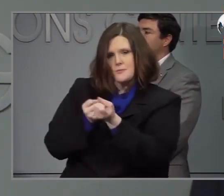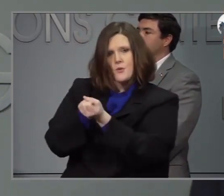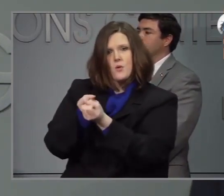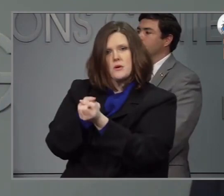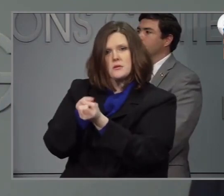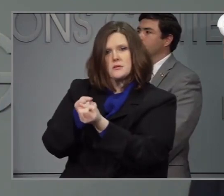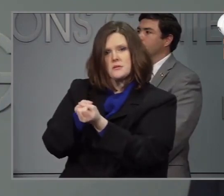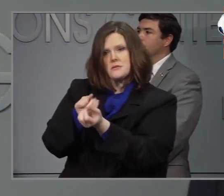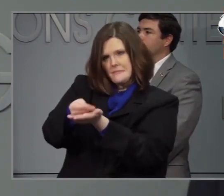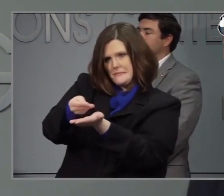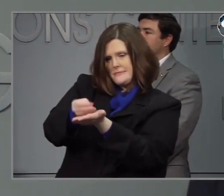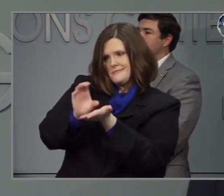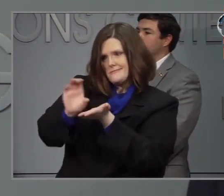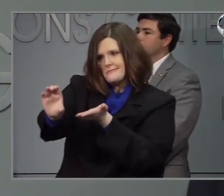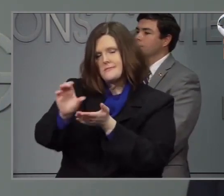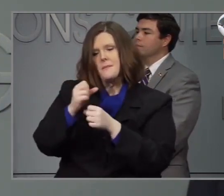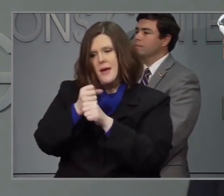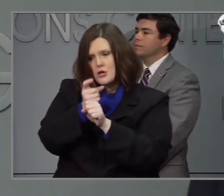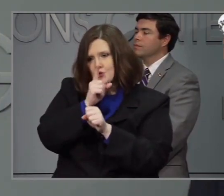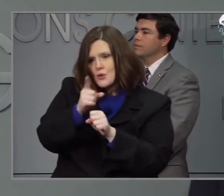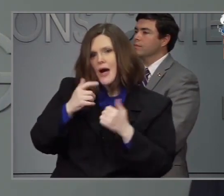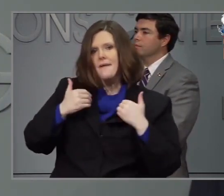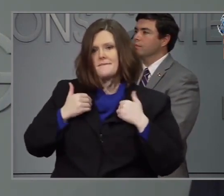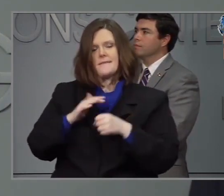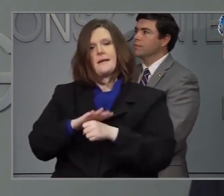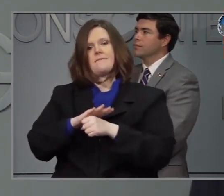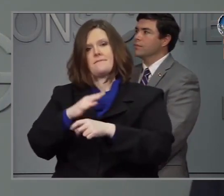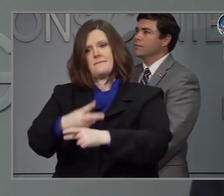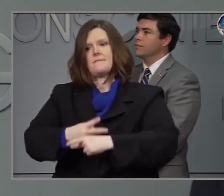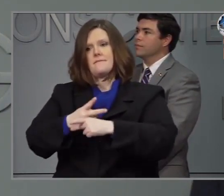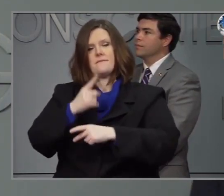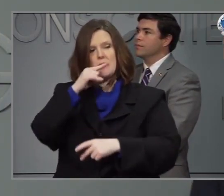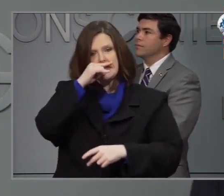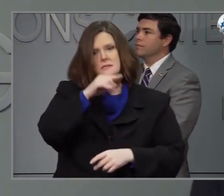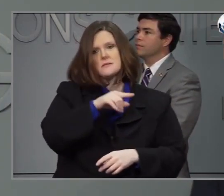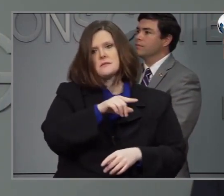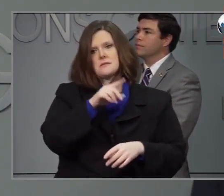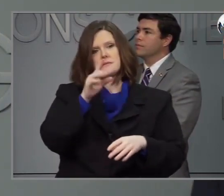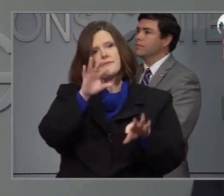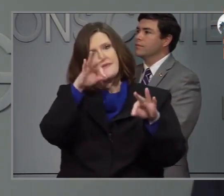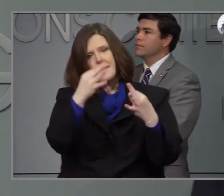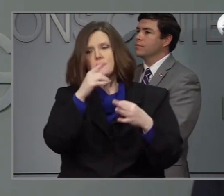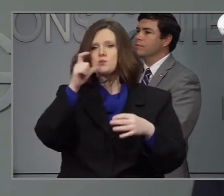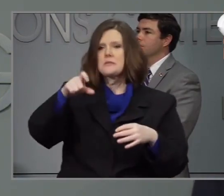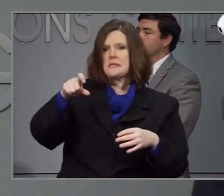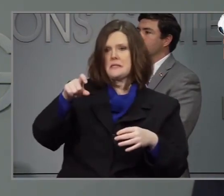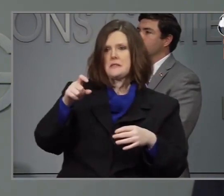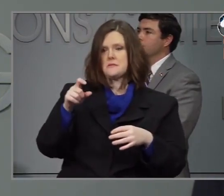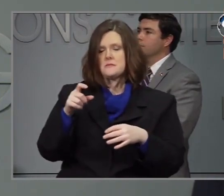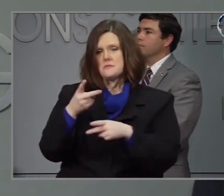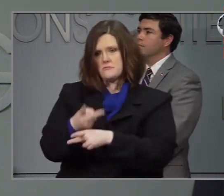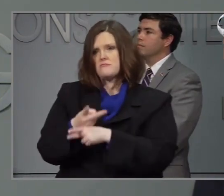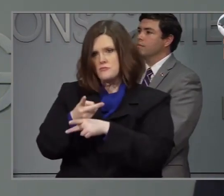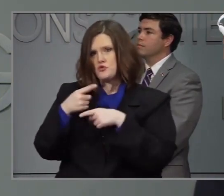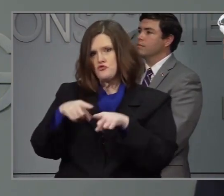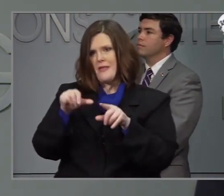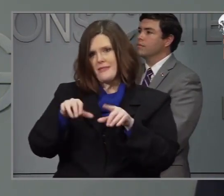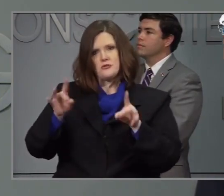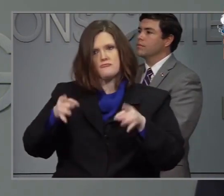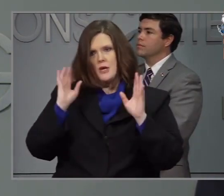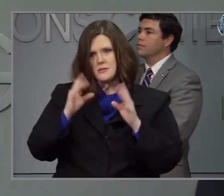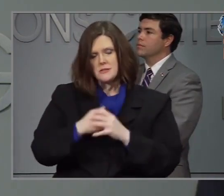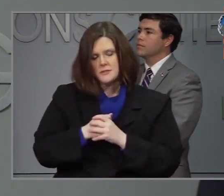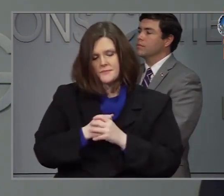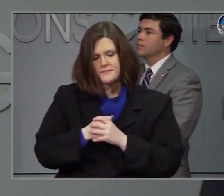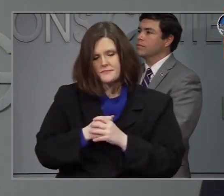económicamente deseamos ofrecer lo mejor el mejor apoyo a las familias que se